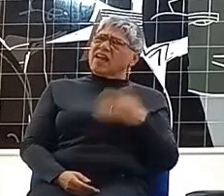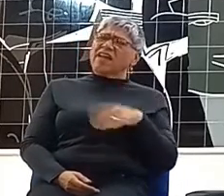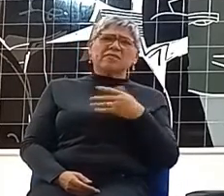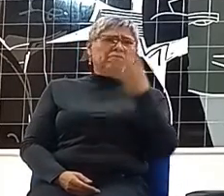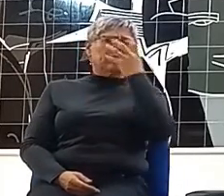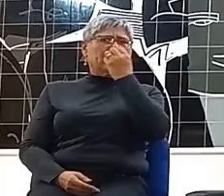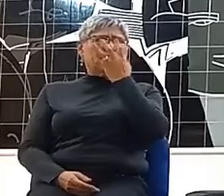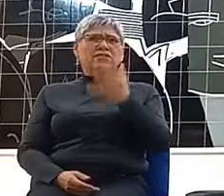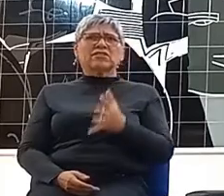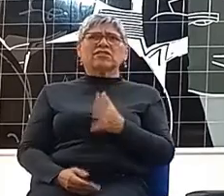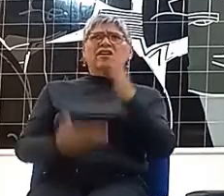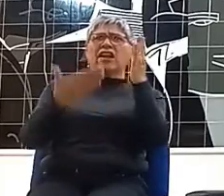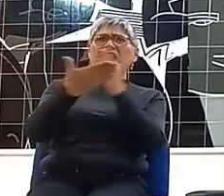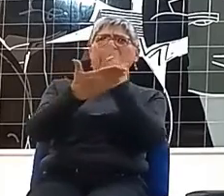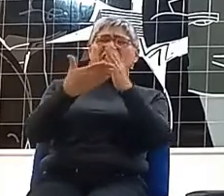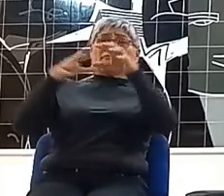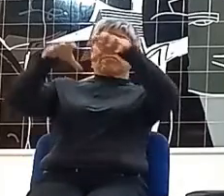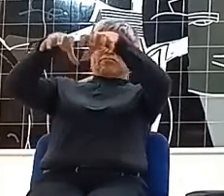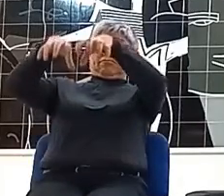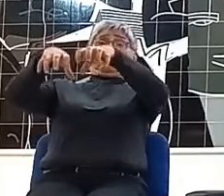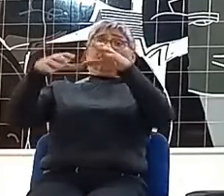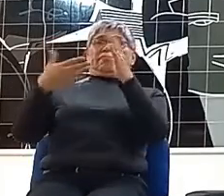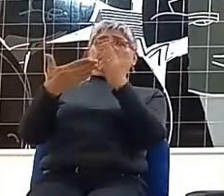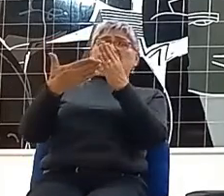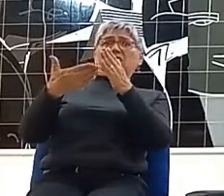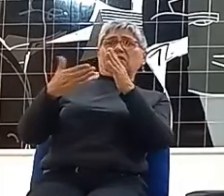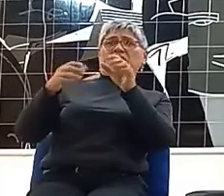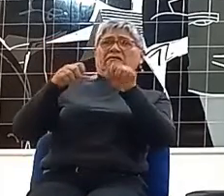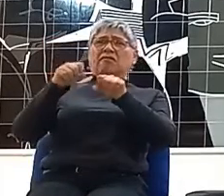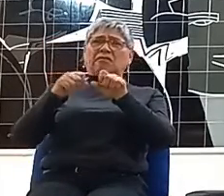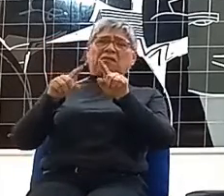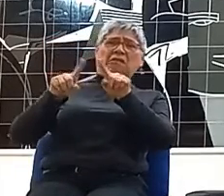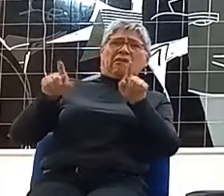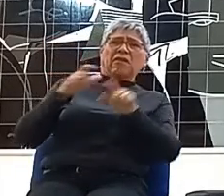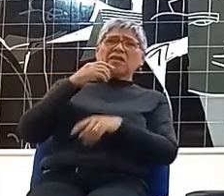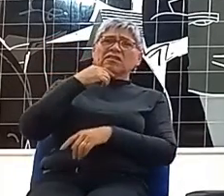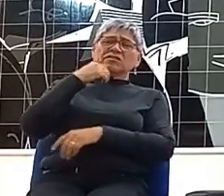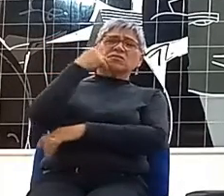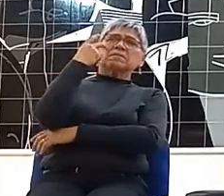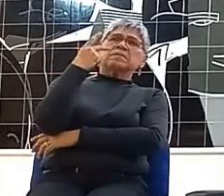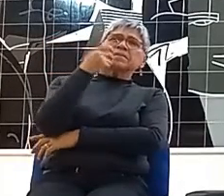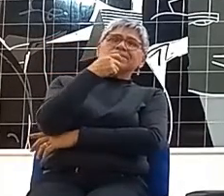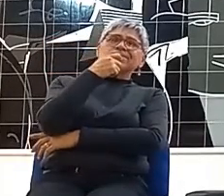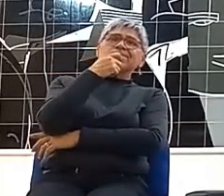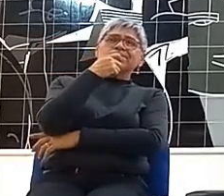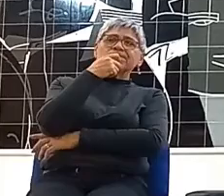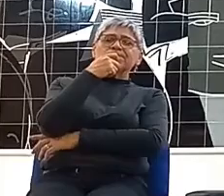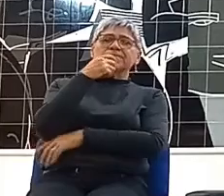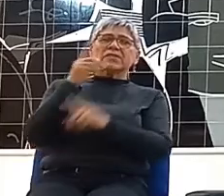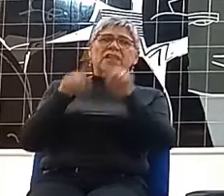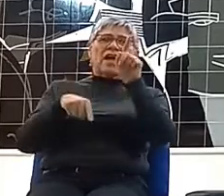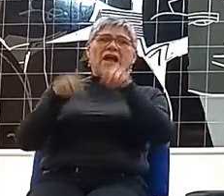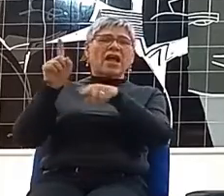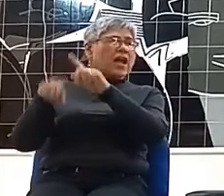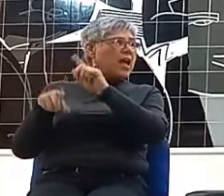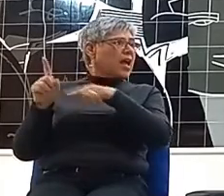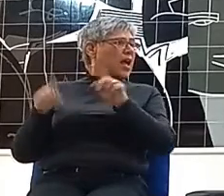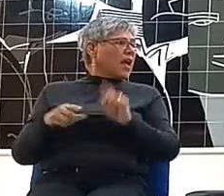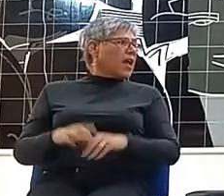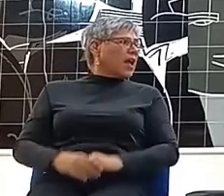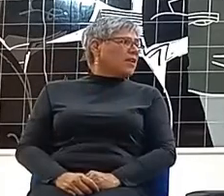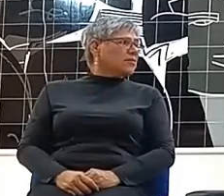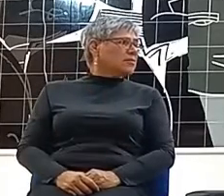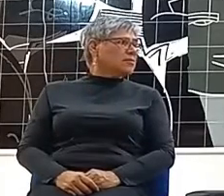escena de los libros. Y veía a algunos, yo soy muy mal vendedor,